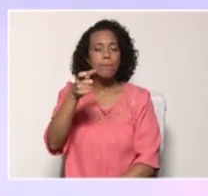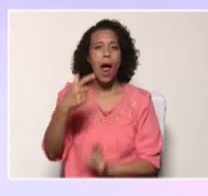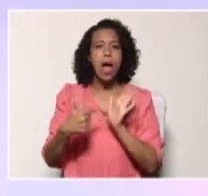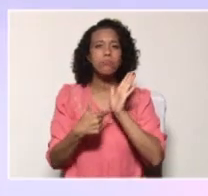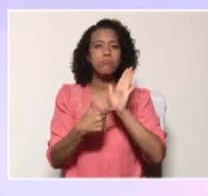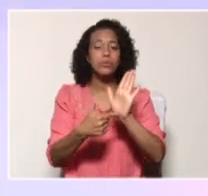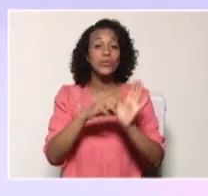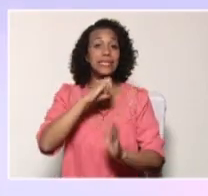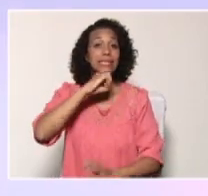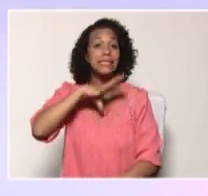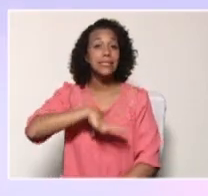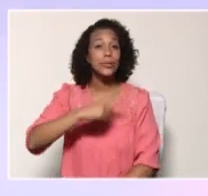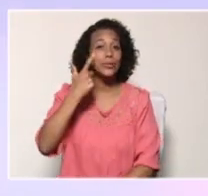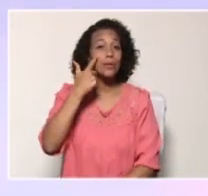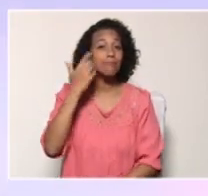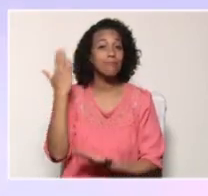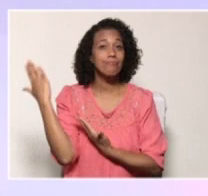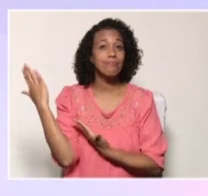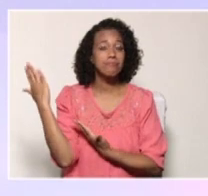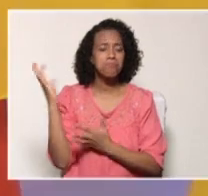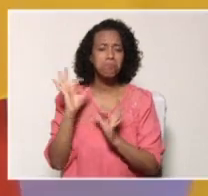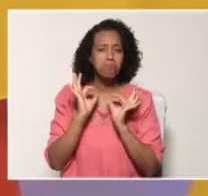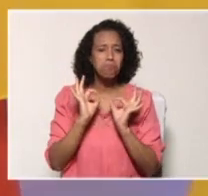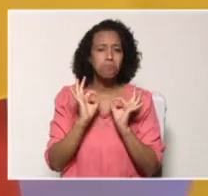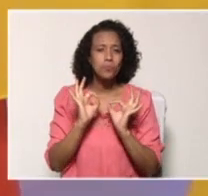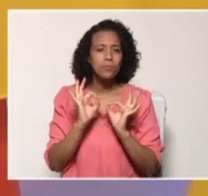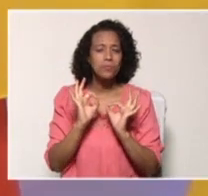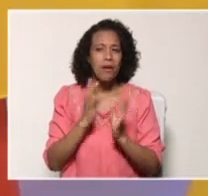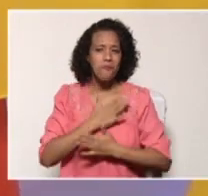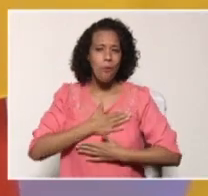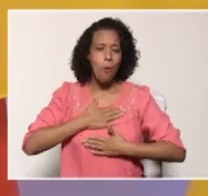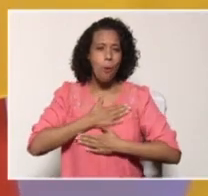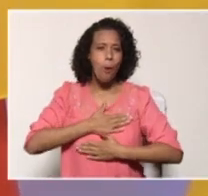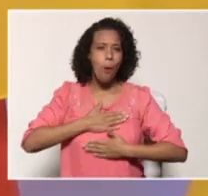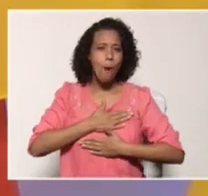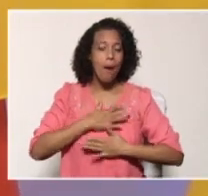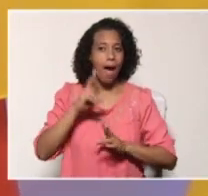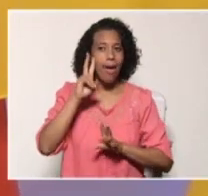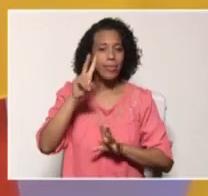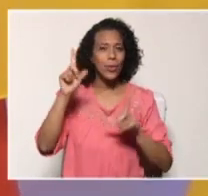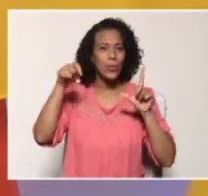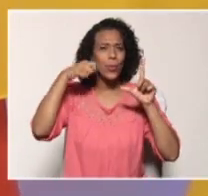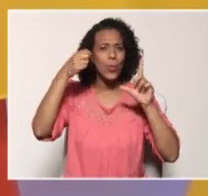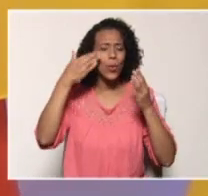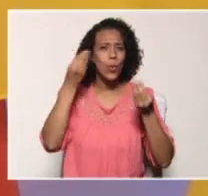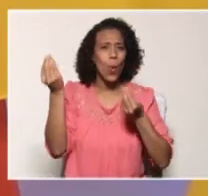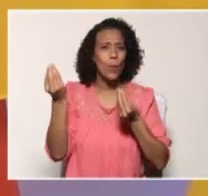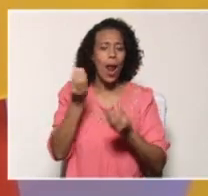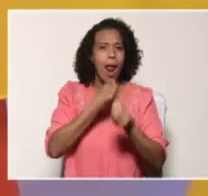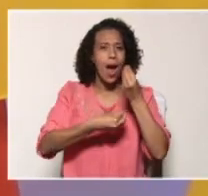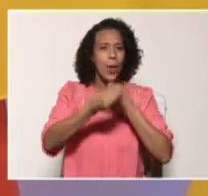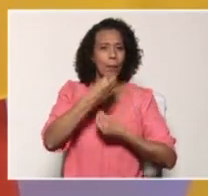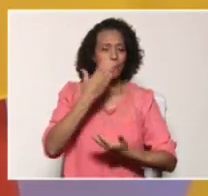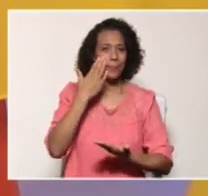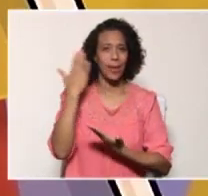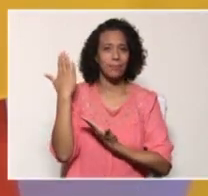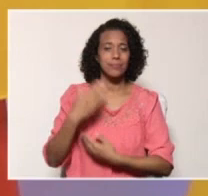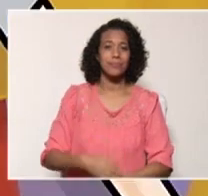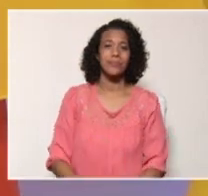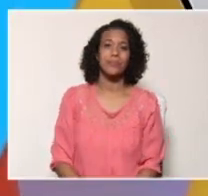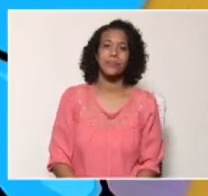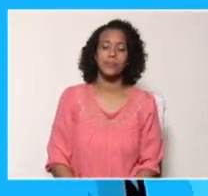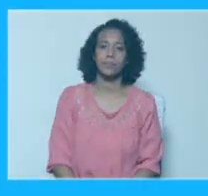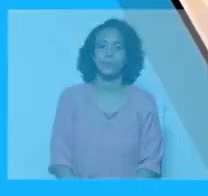una historia bien amena que van a disfrutar acerca de los alimentos. Los dejamos.